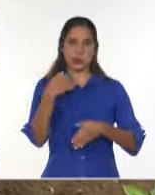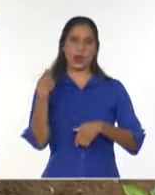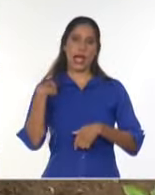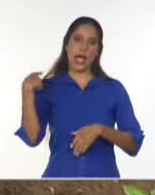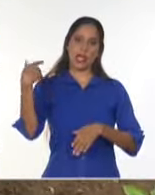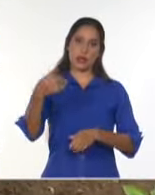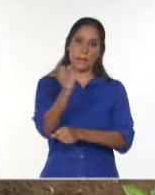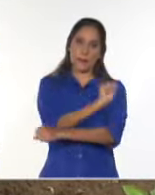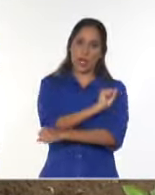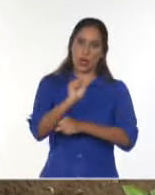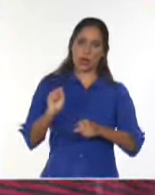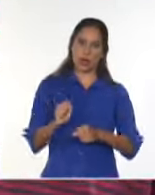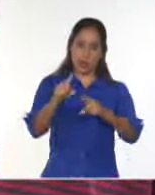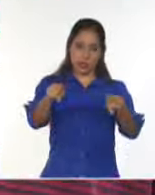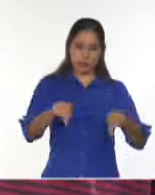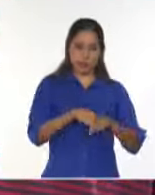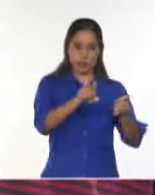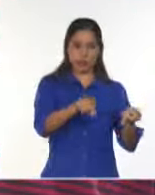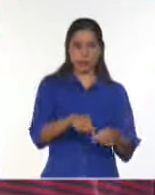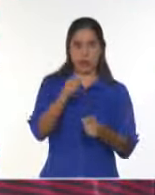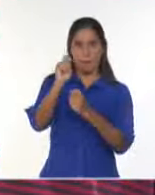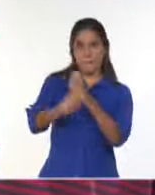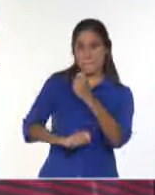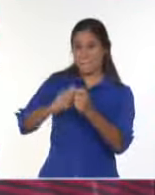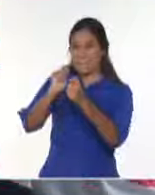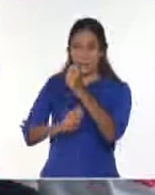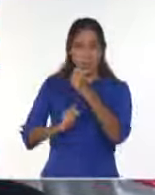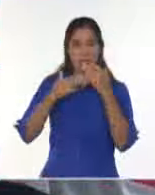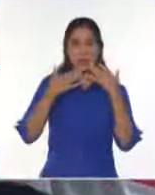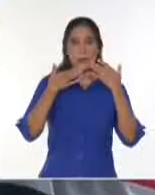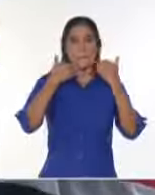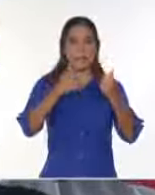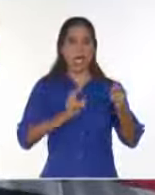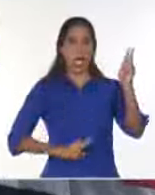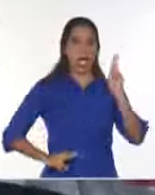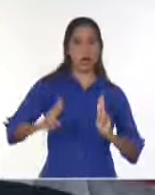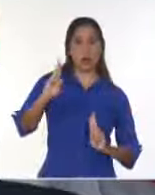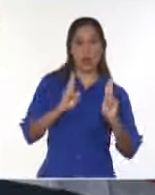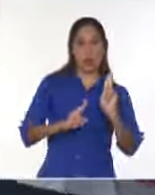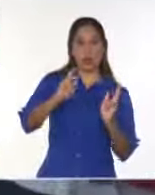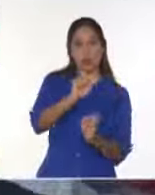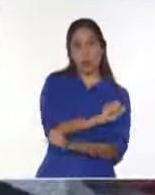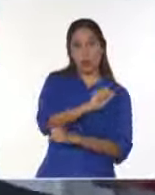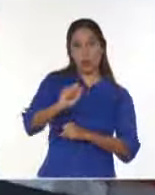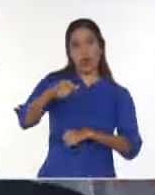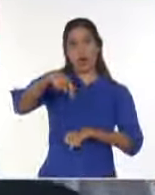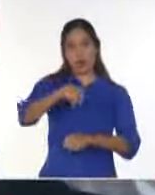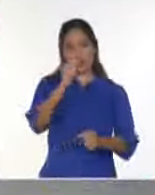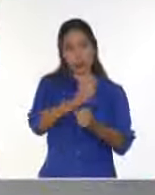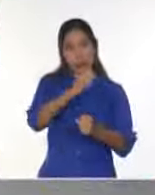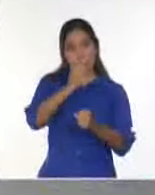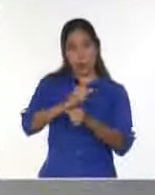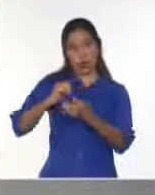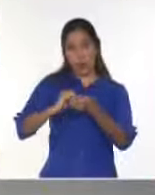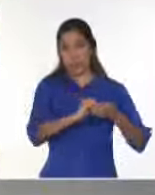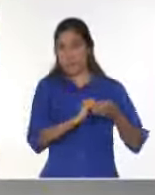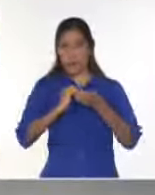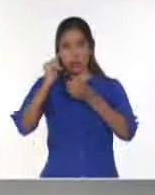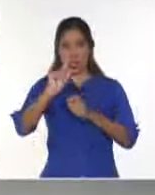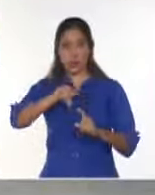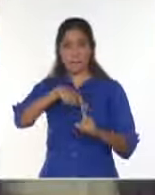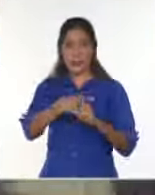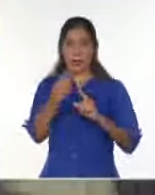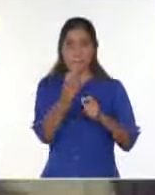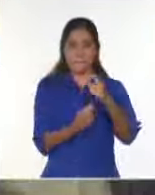la recuperación del plátano, según los acuerdos logrados de esos trabajadores con el primer secretario del Comité Provincial del